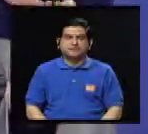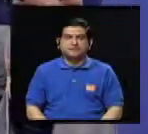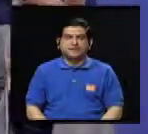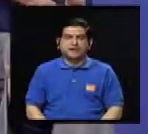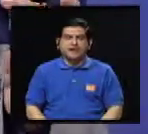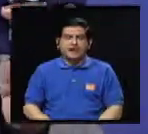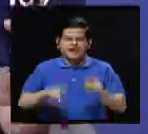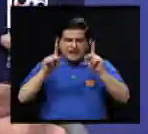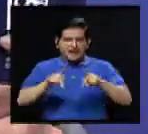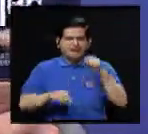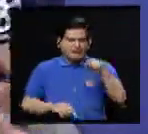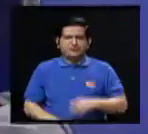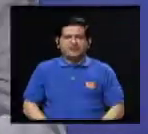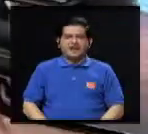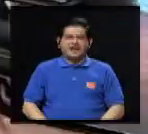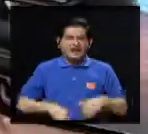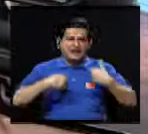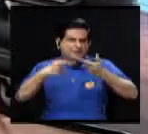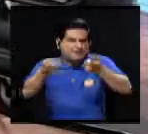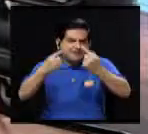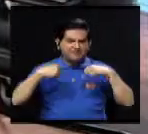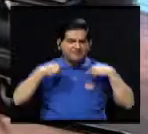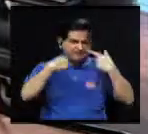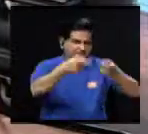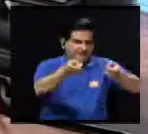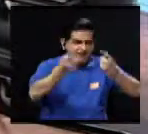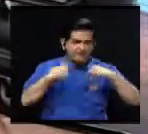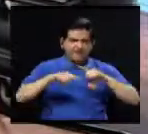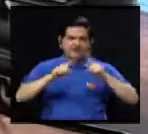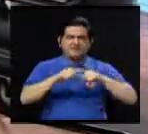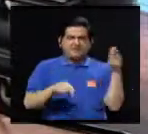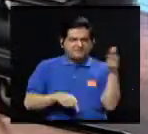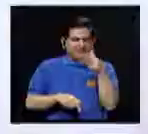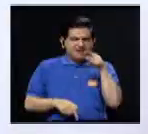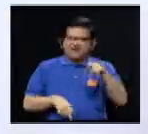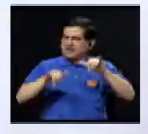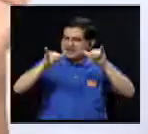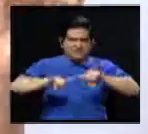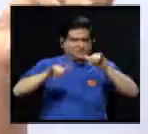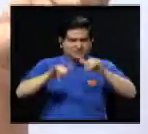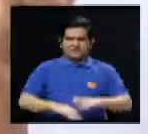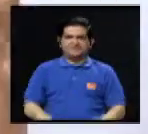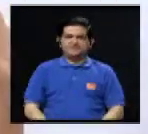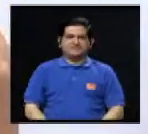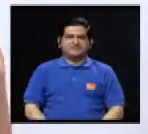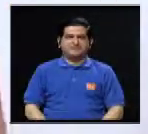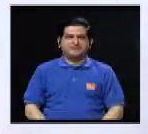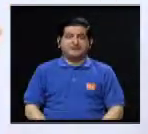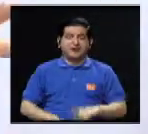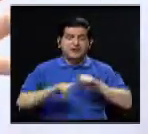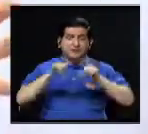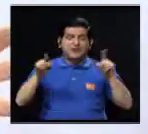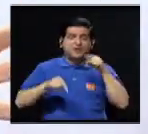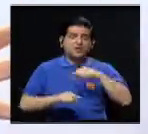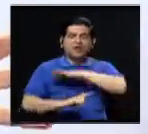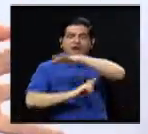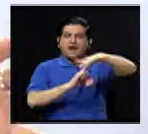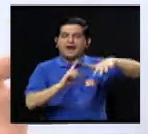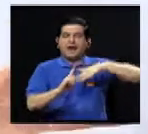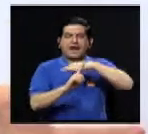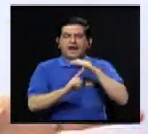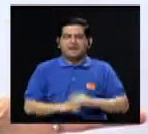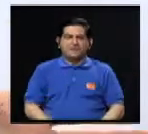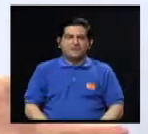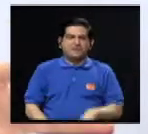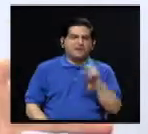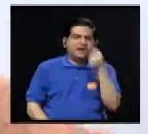¿cómo él está ahí, entra y sale. Sí, entra y sale. Hay muchas tomas que no están ahí, lamentablemente, de él, pero él está como alrededor de doña